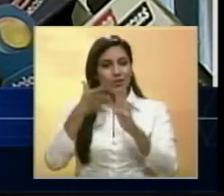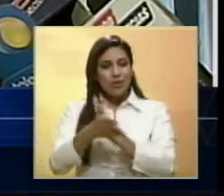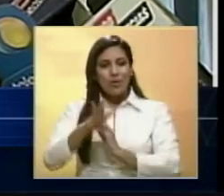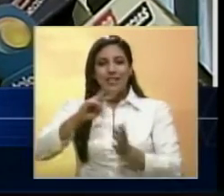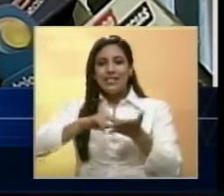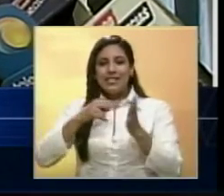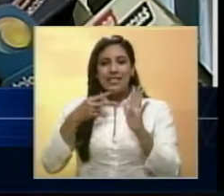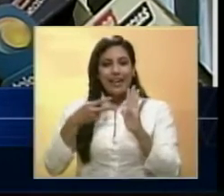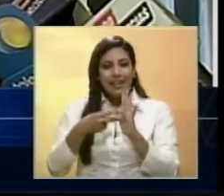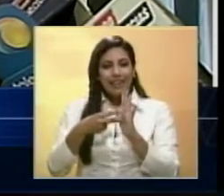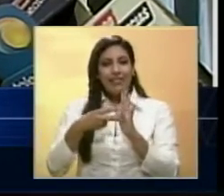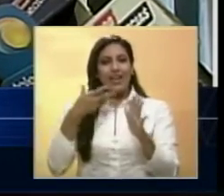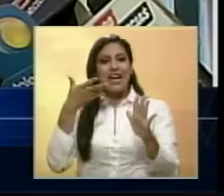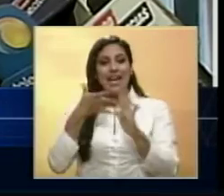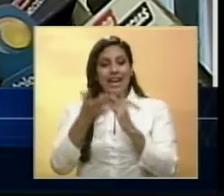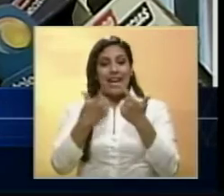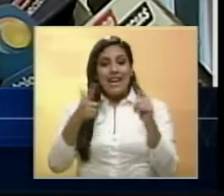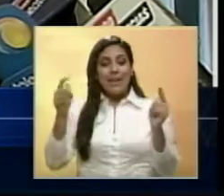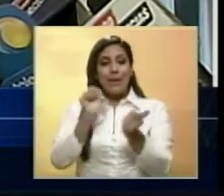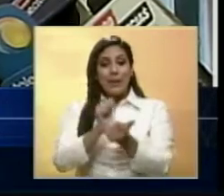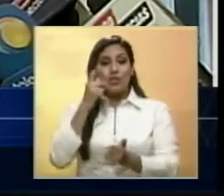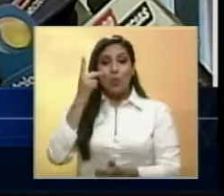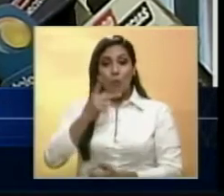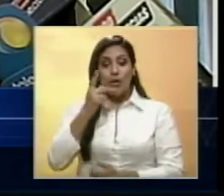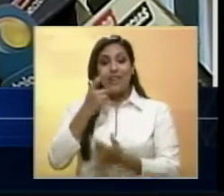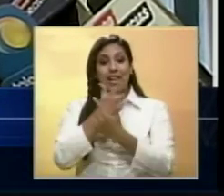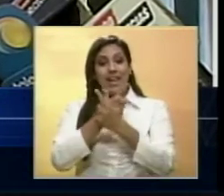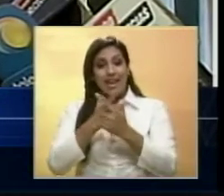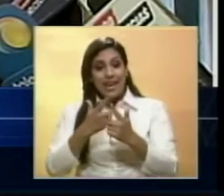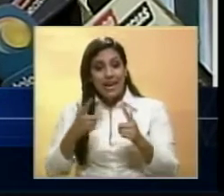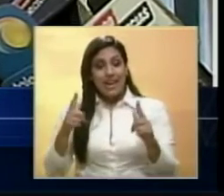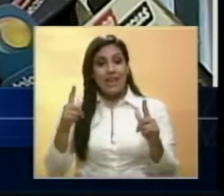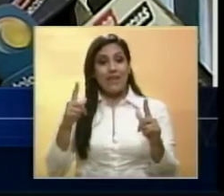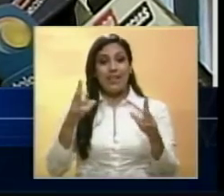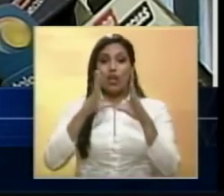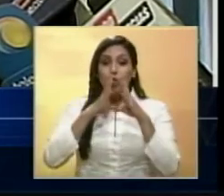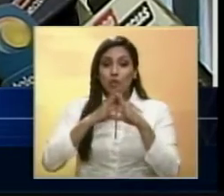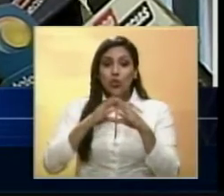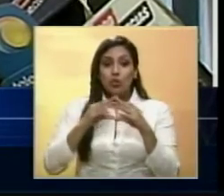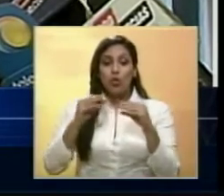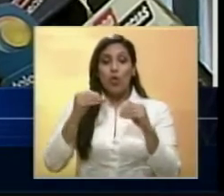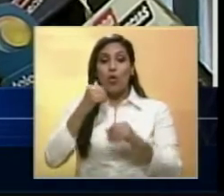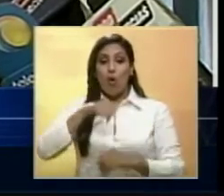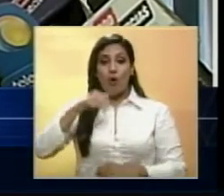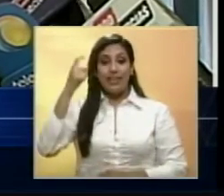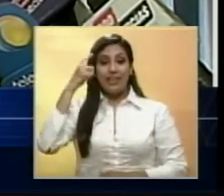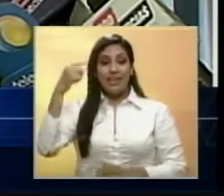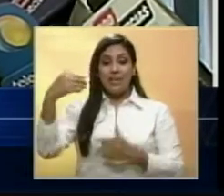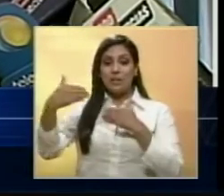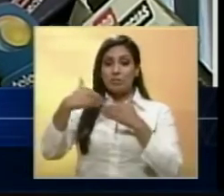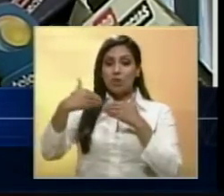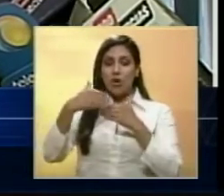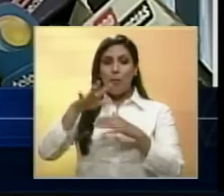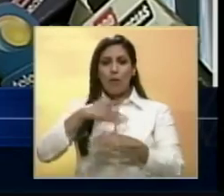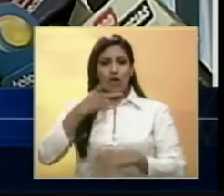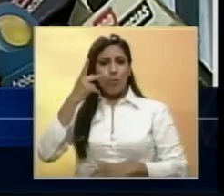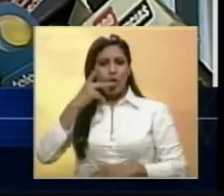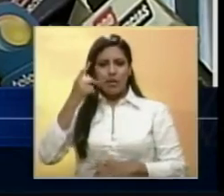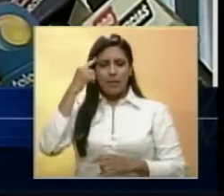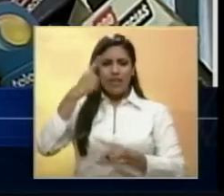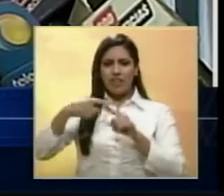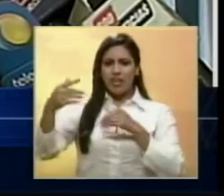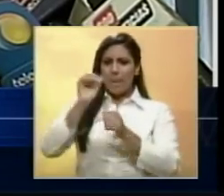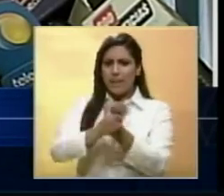lo que significa la amnistía, la libertad de nuestros presos políticos, la libertad de quienes hoy están siendo procesados por motivos